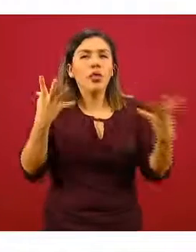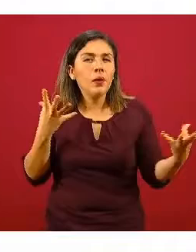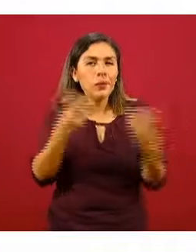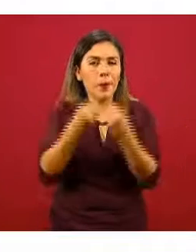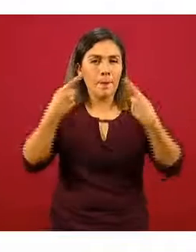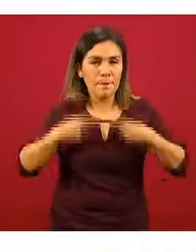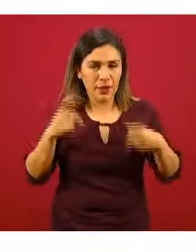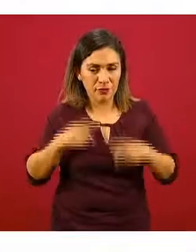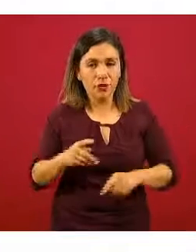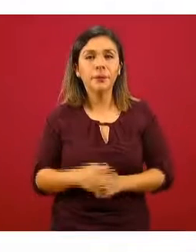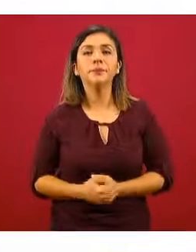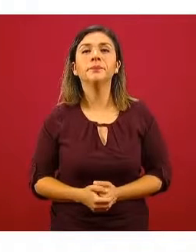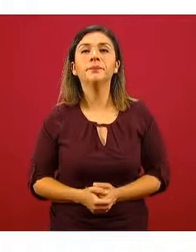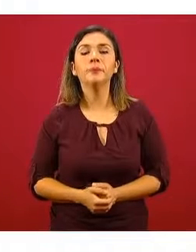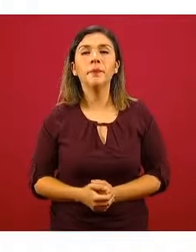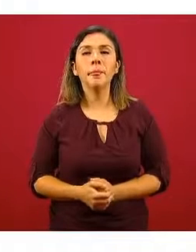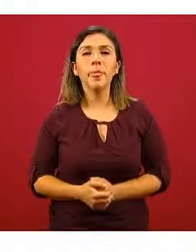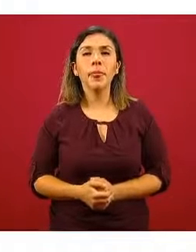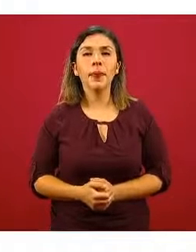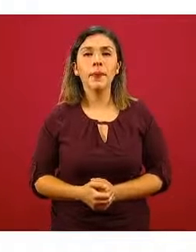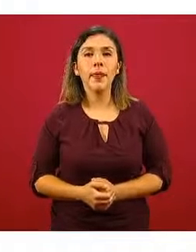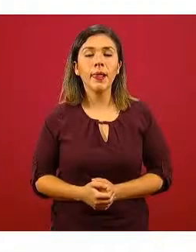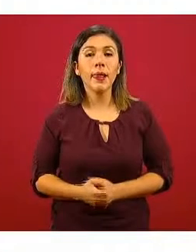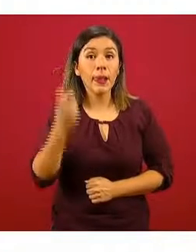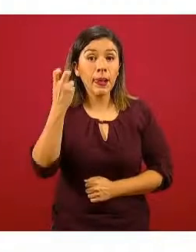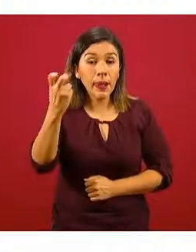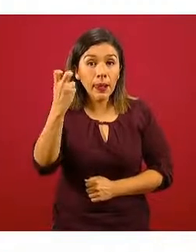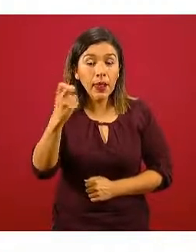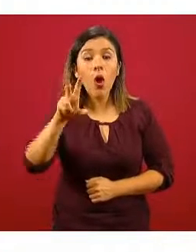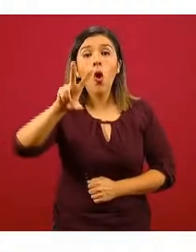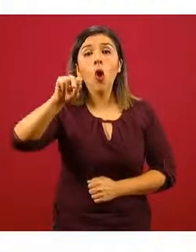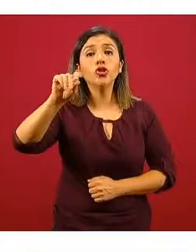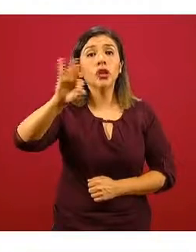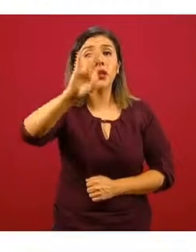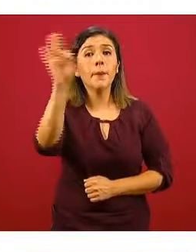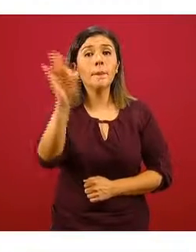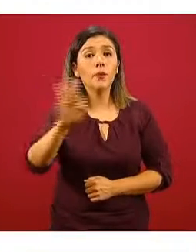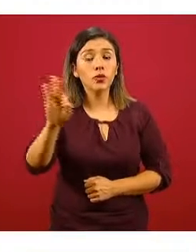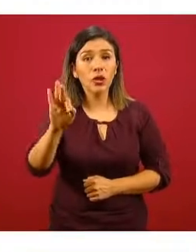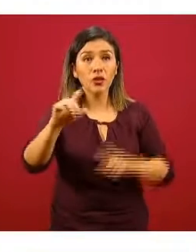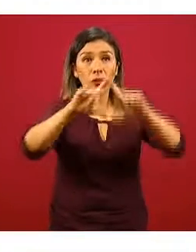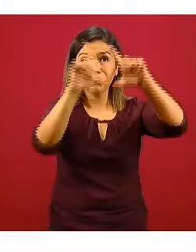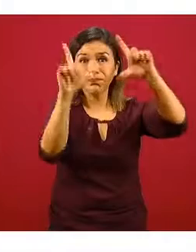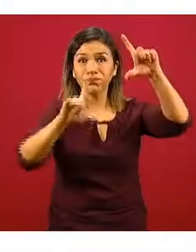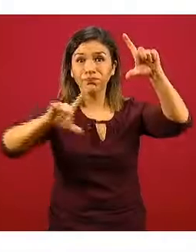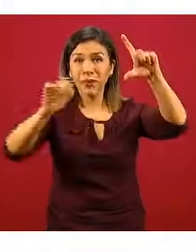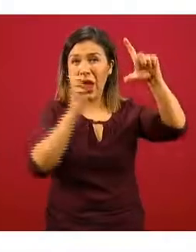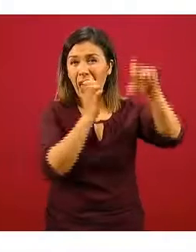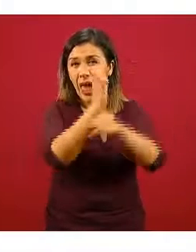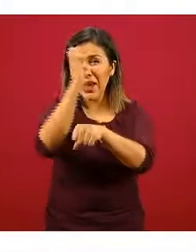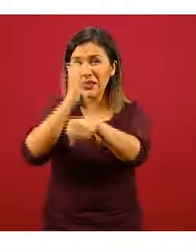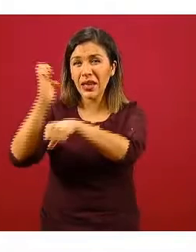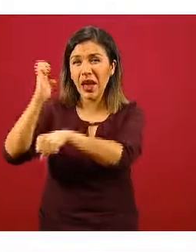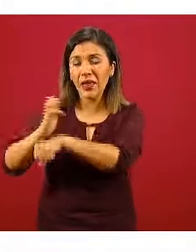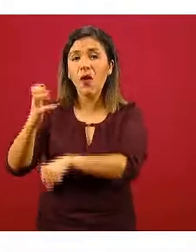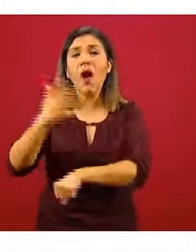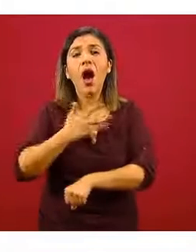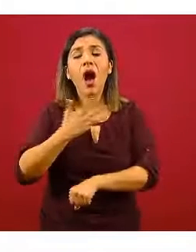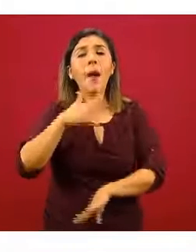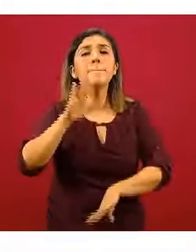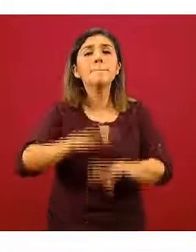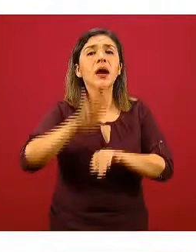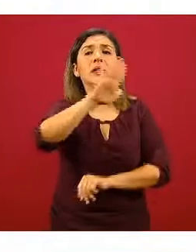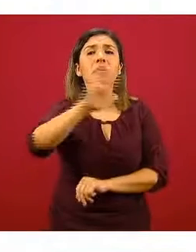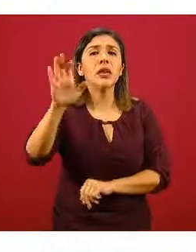acumulada. En este caso, más del 80% de las entidades federativas tienen más de